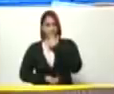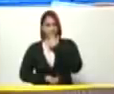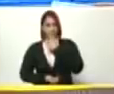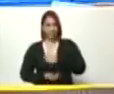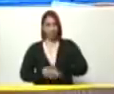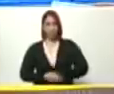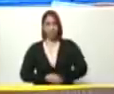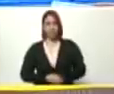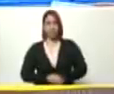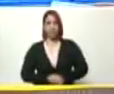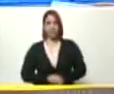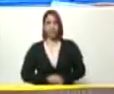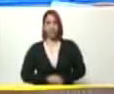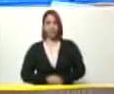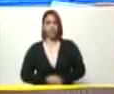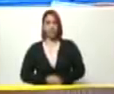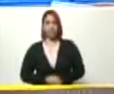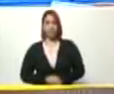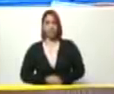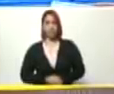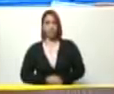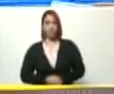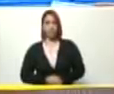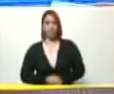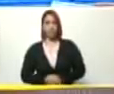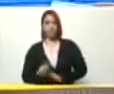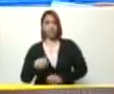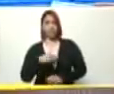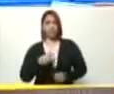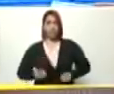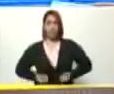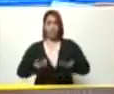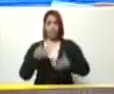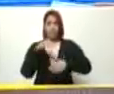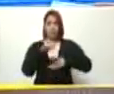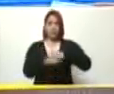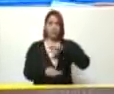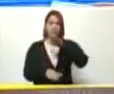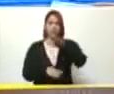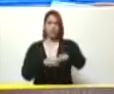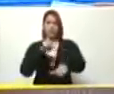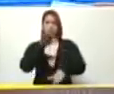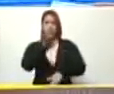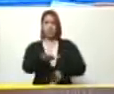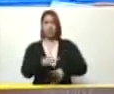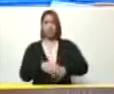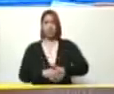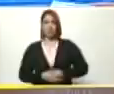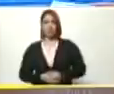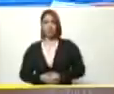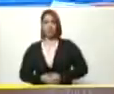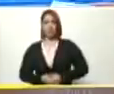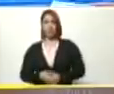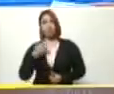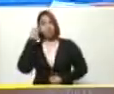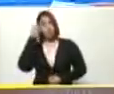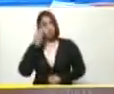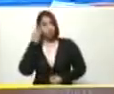Alta Tecnología. Ya hemos dado los primeros pasos en eso. Y creo